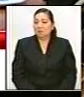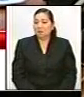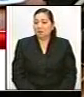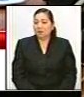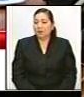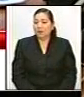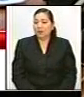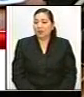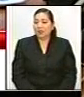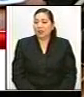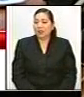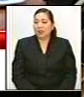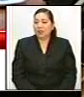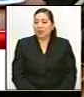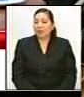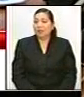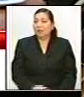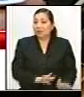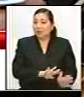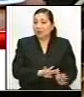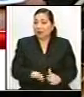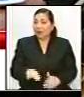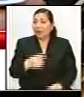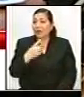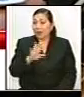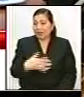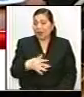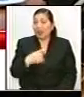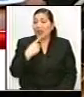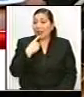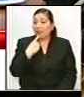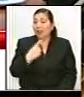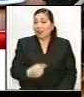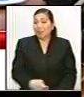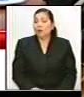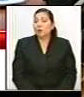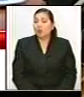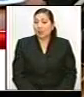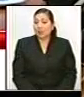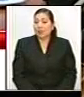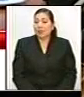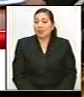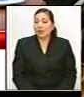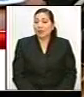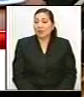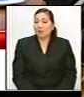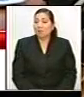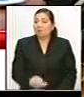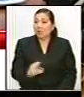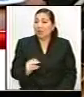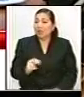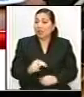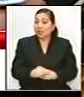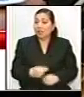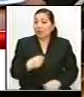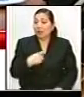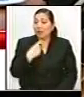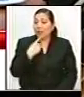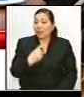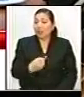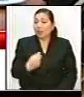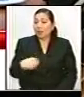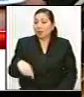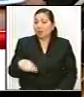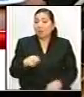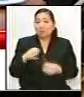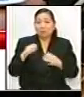Retiró la denuncia. Menos mal que le tuvo la denuncia. Pero Bienes Nacionales sí me denunciaron a nosotros